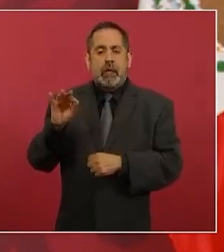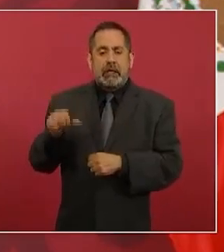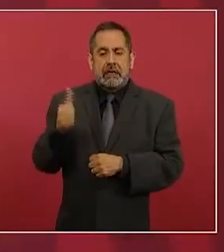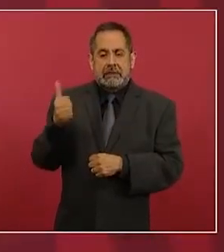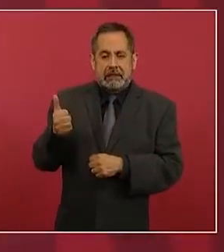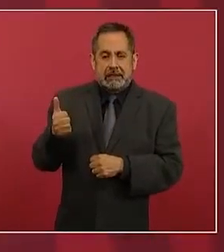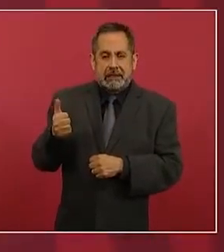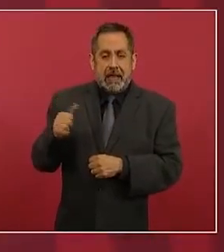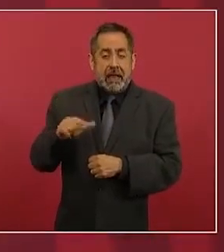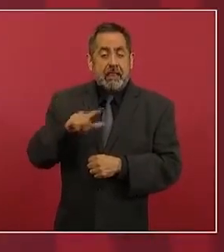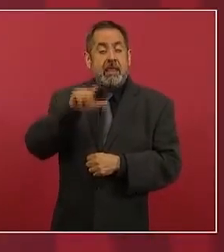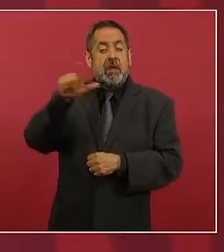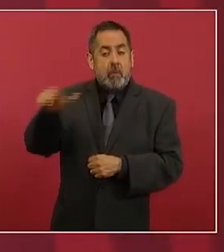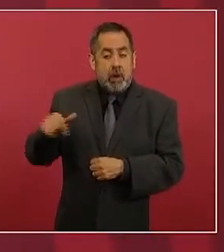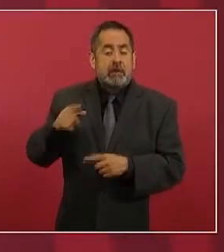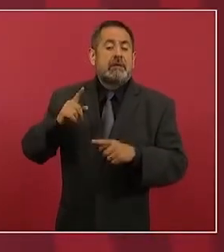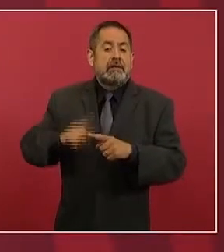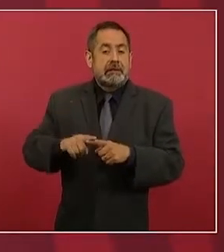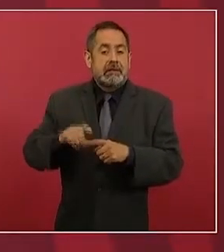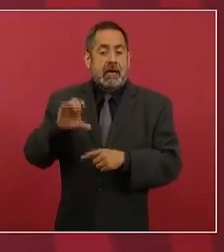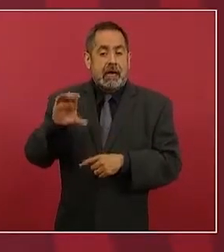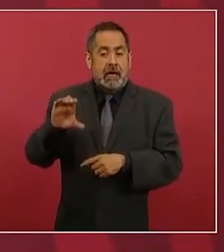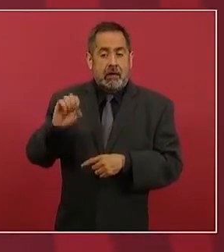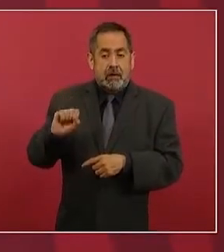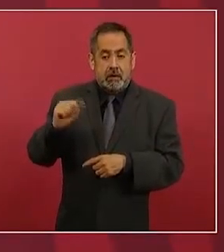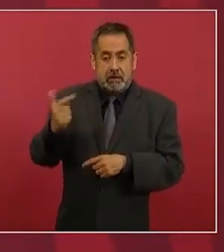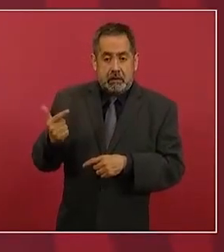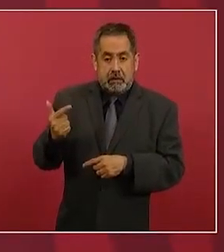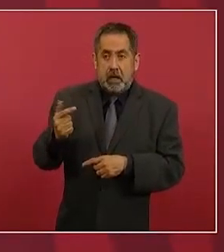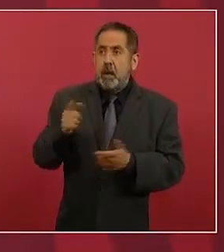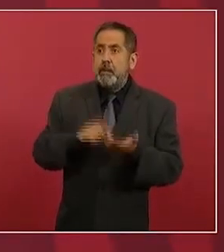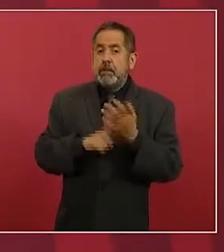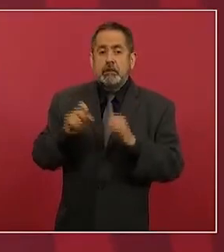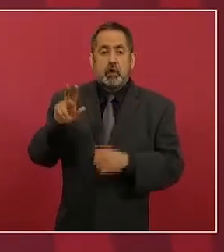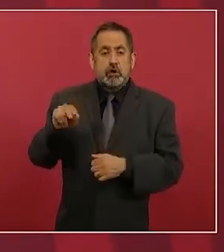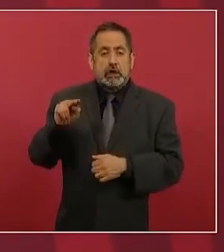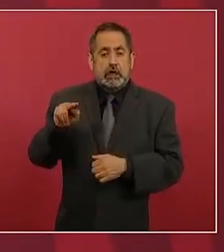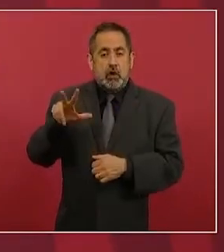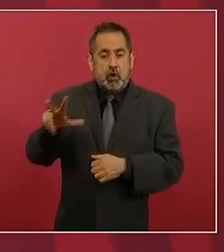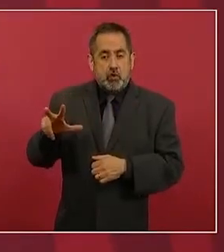1946 y viene Salinas en el